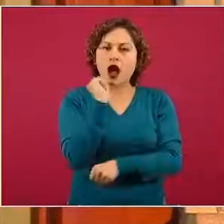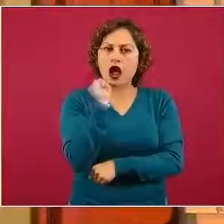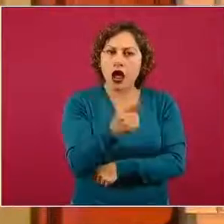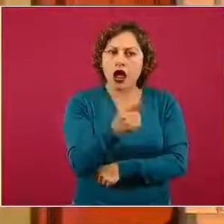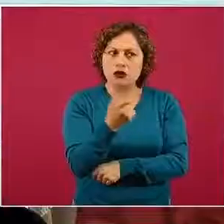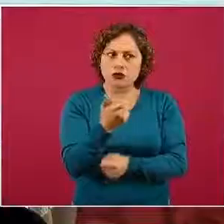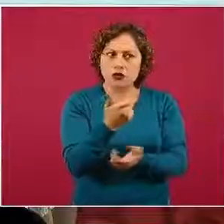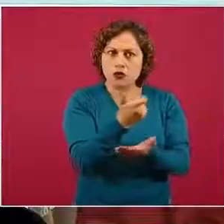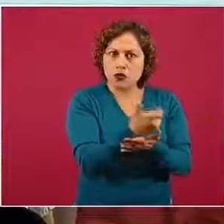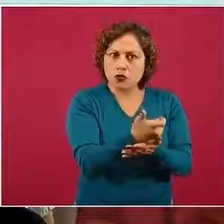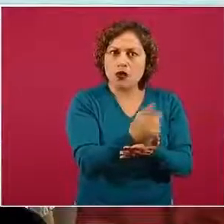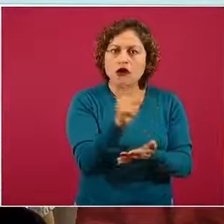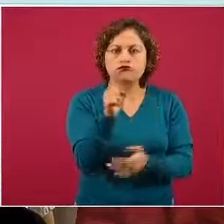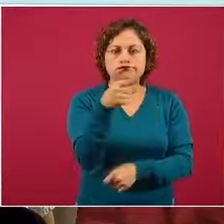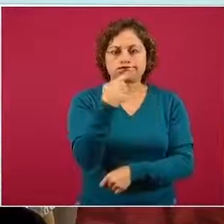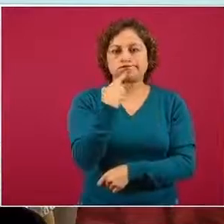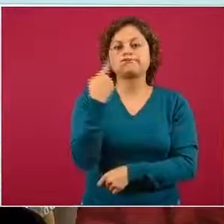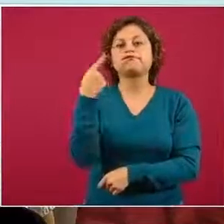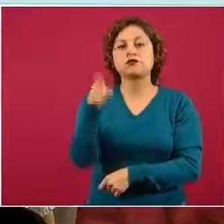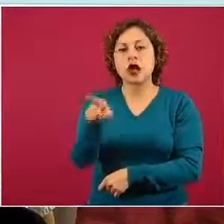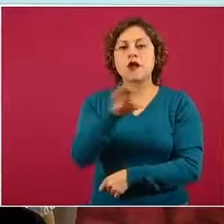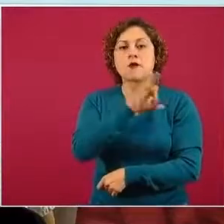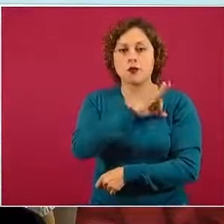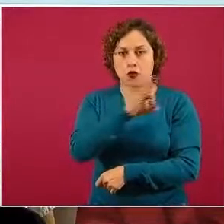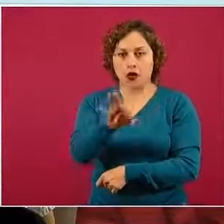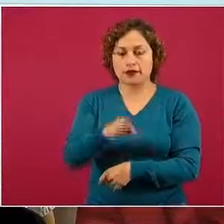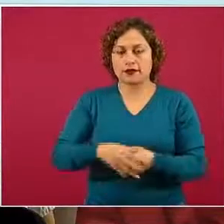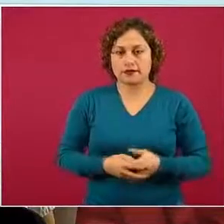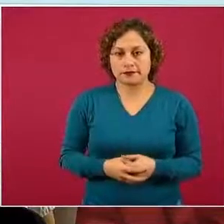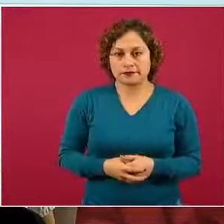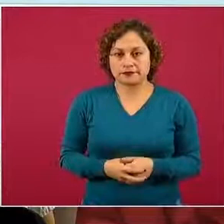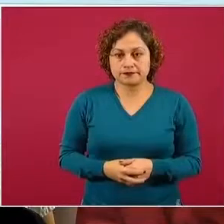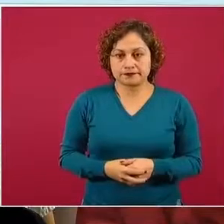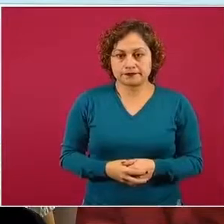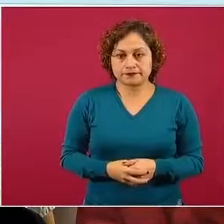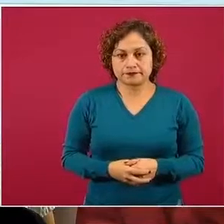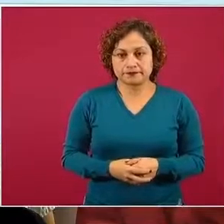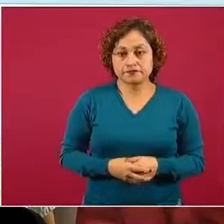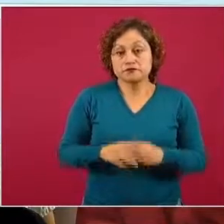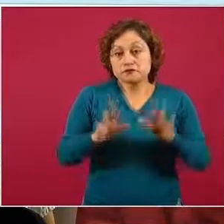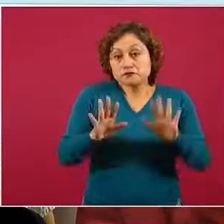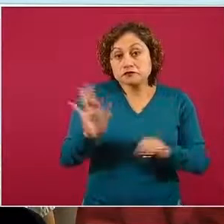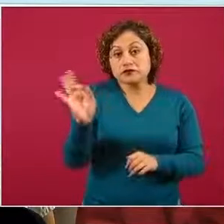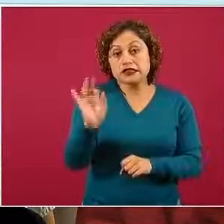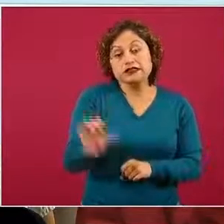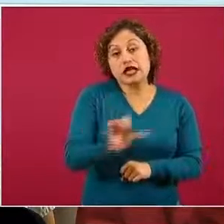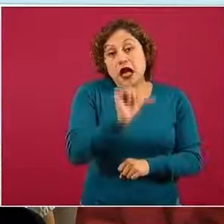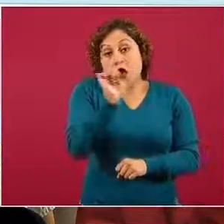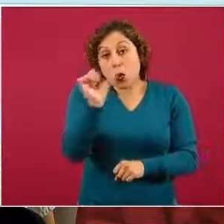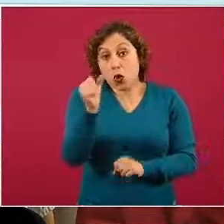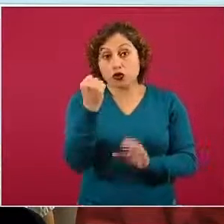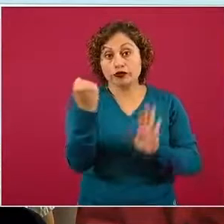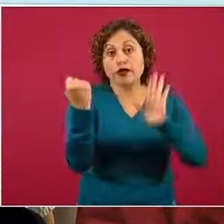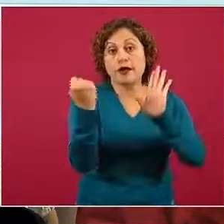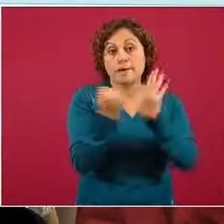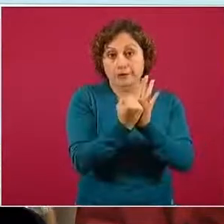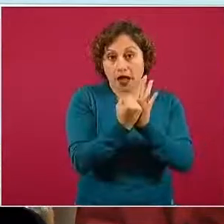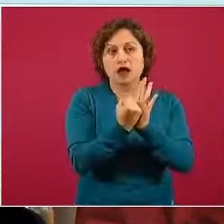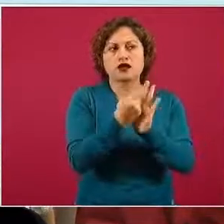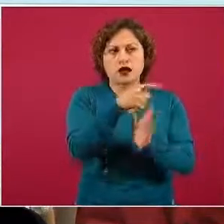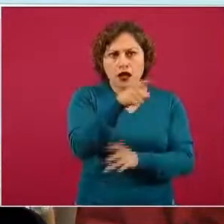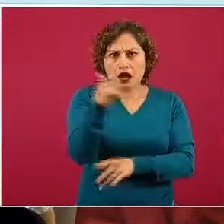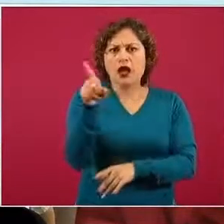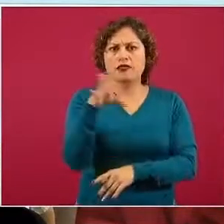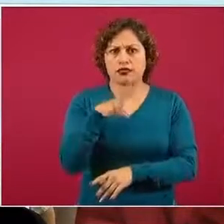quiera venderle la vacuna Vaxigrip. Es otra la marca de vacuna que ya también está disponible en el